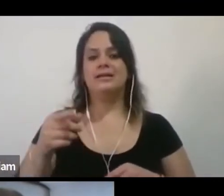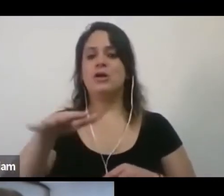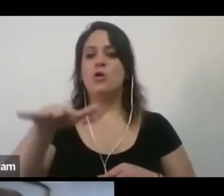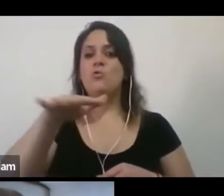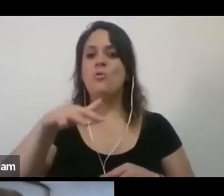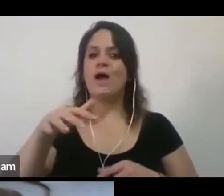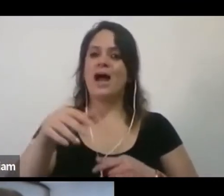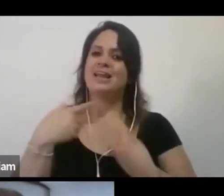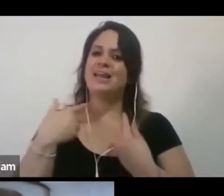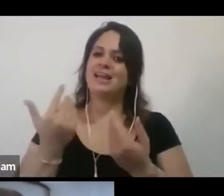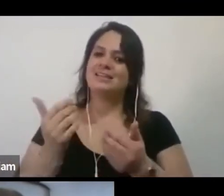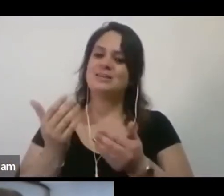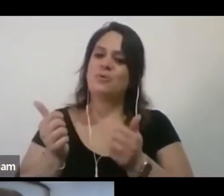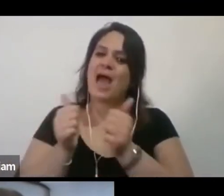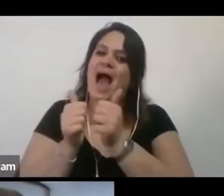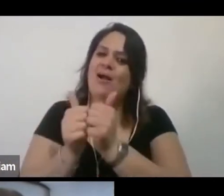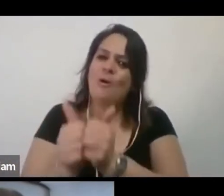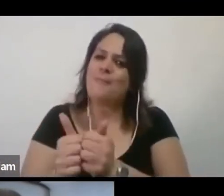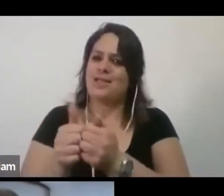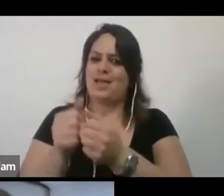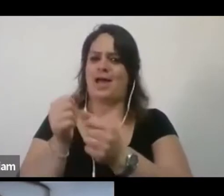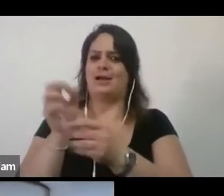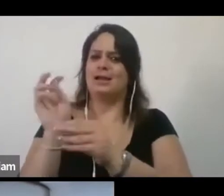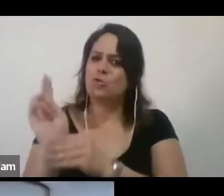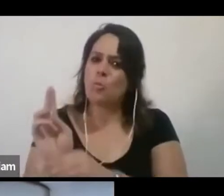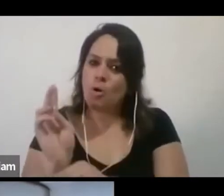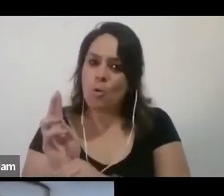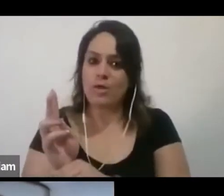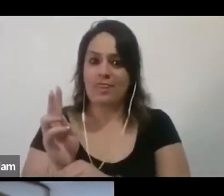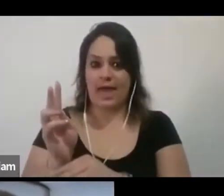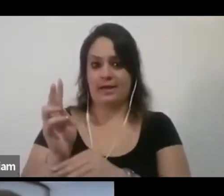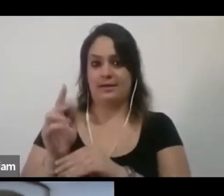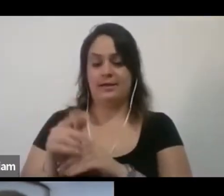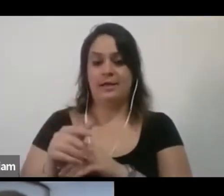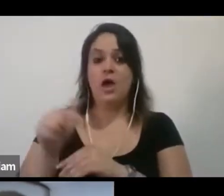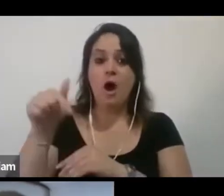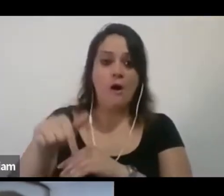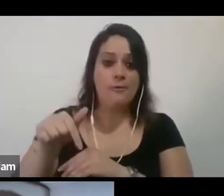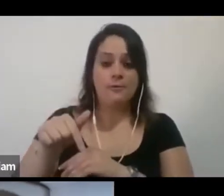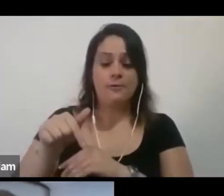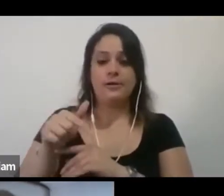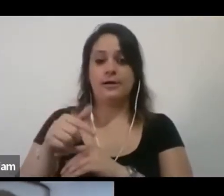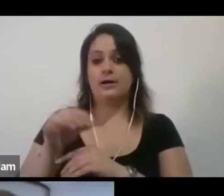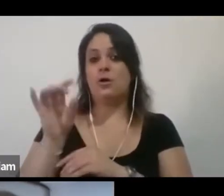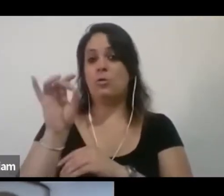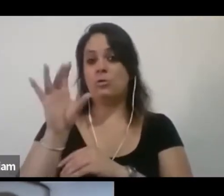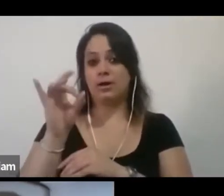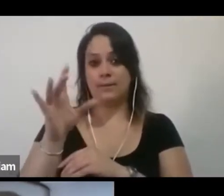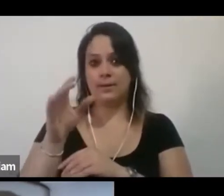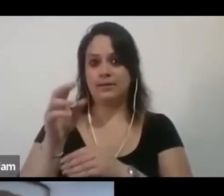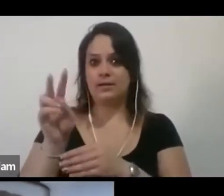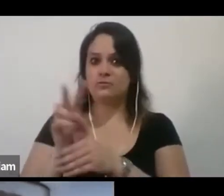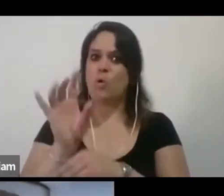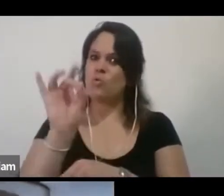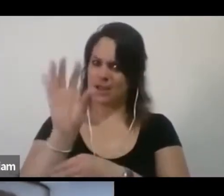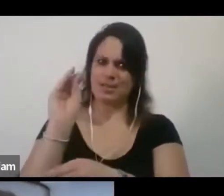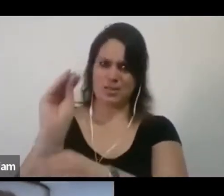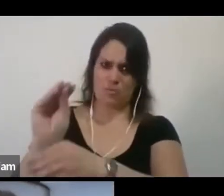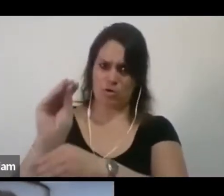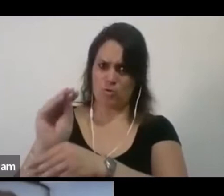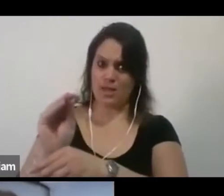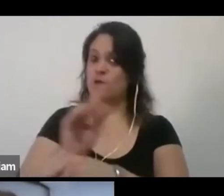contención, que ellos estén en este lugar no únicamente contenidos a nivel alimentario,